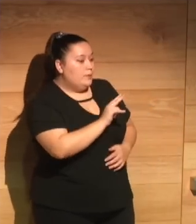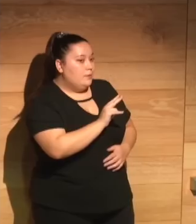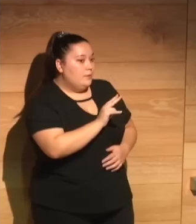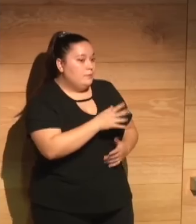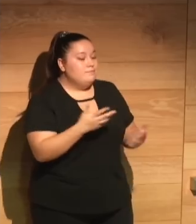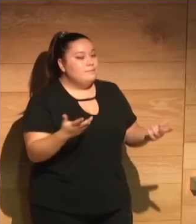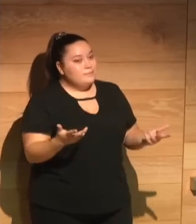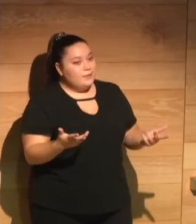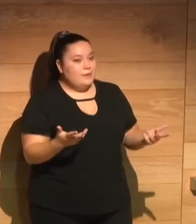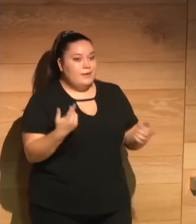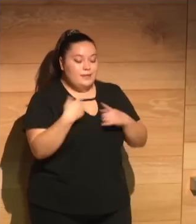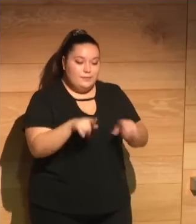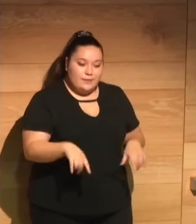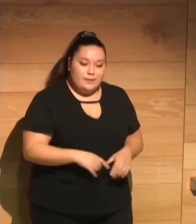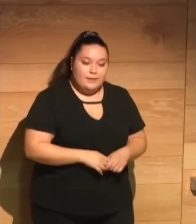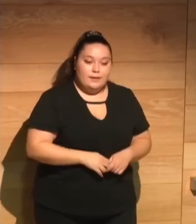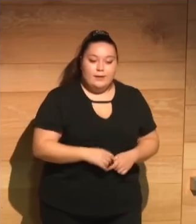viendo cine.